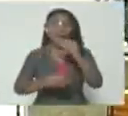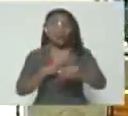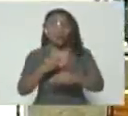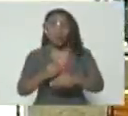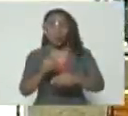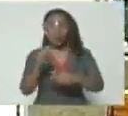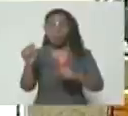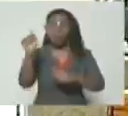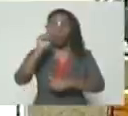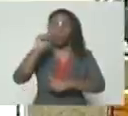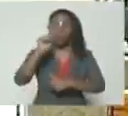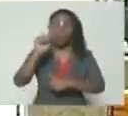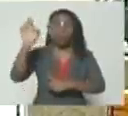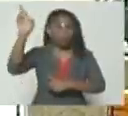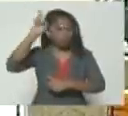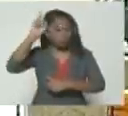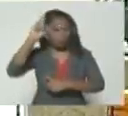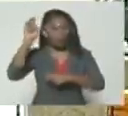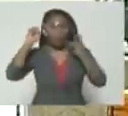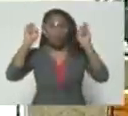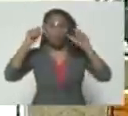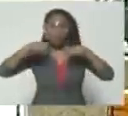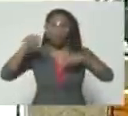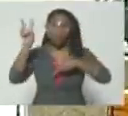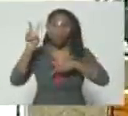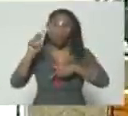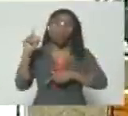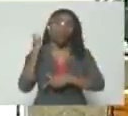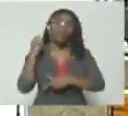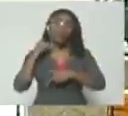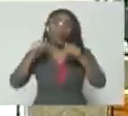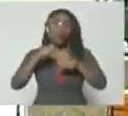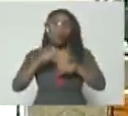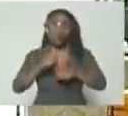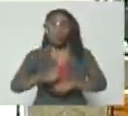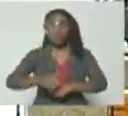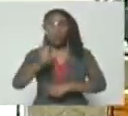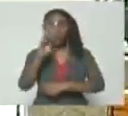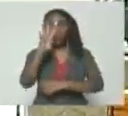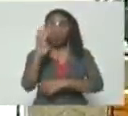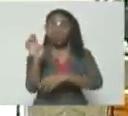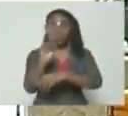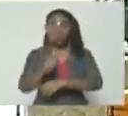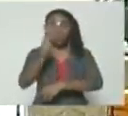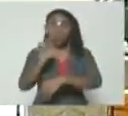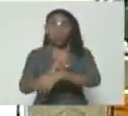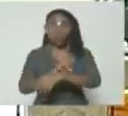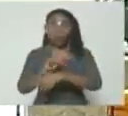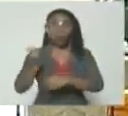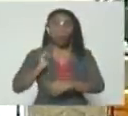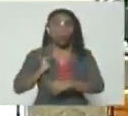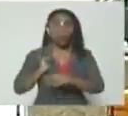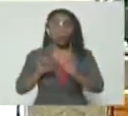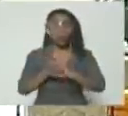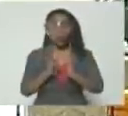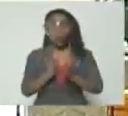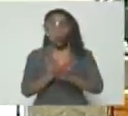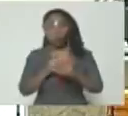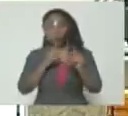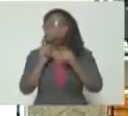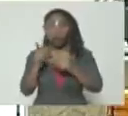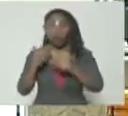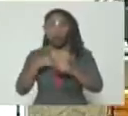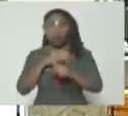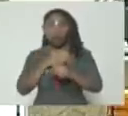bebida ron, el clima venezolano hace que el añejamiento en Venezuela sea 4 veces más rápida que en cualquier parte del mundo. Es por eso que